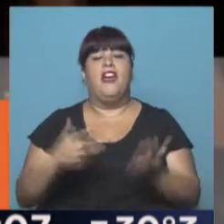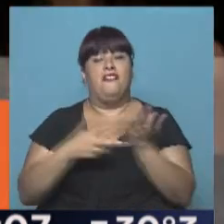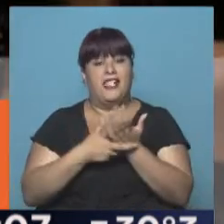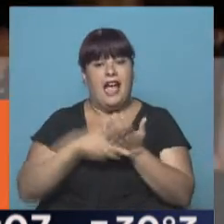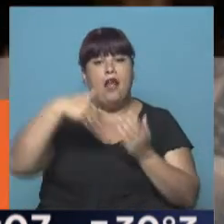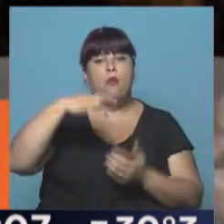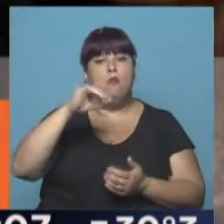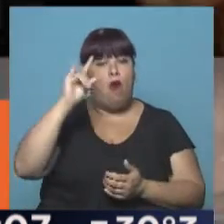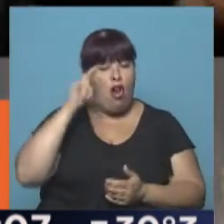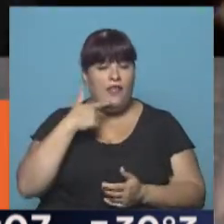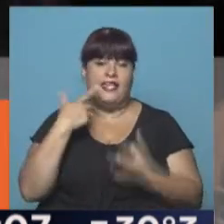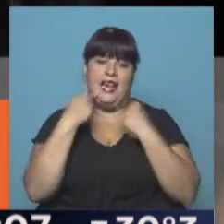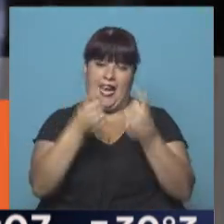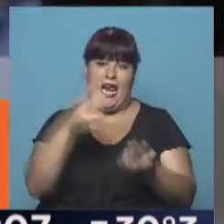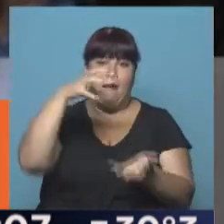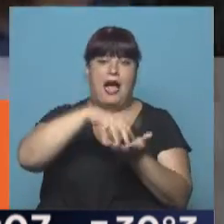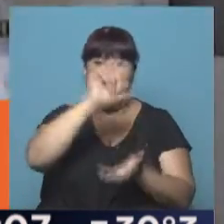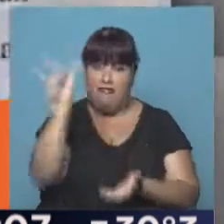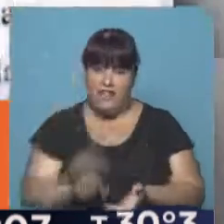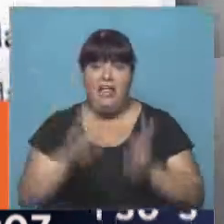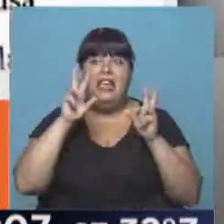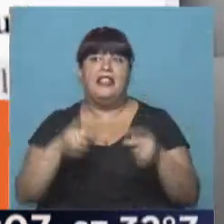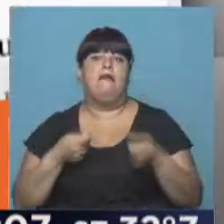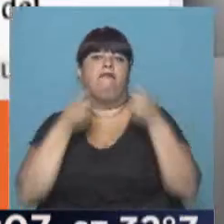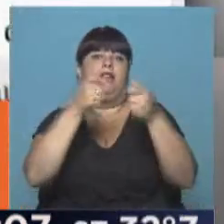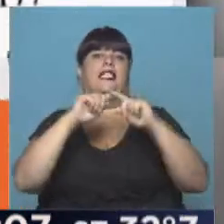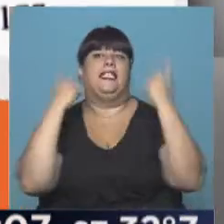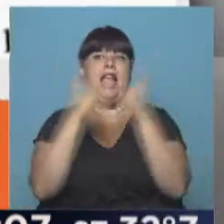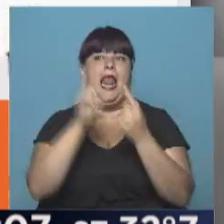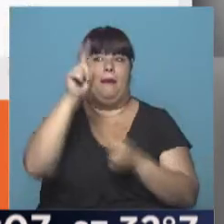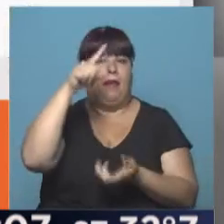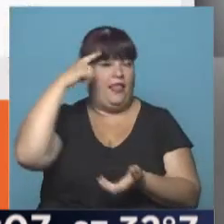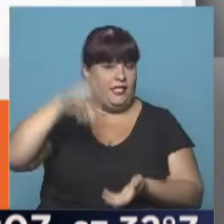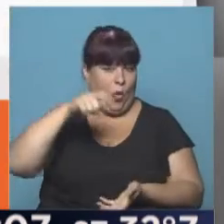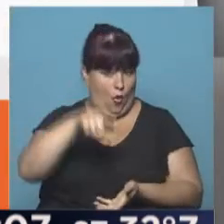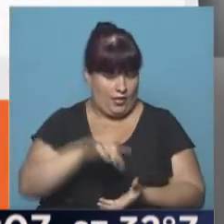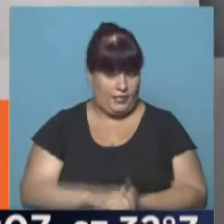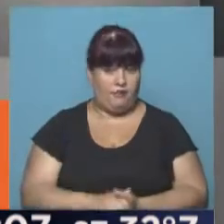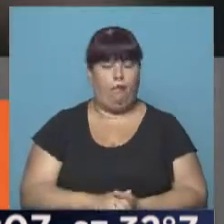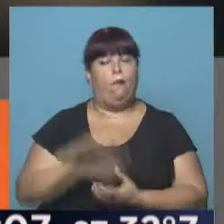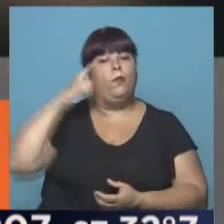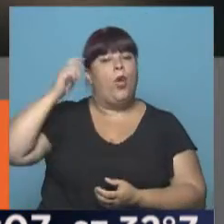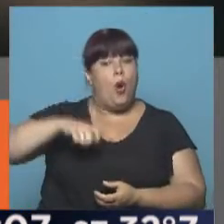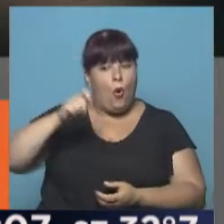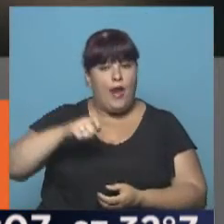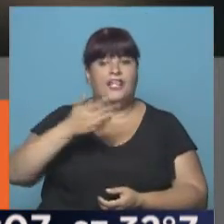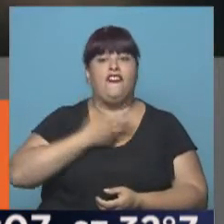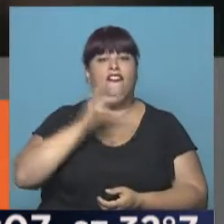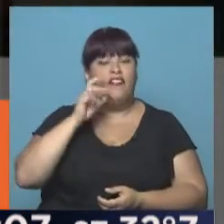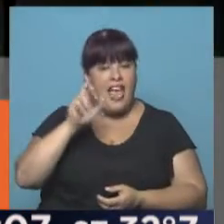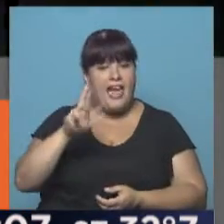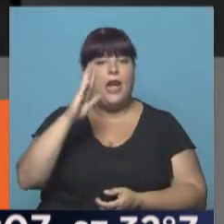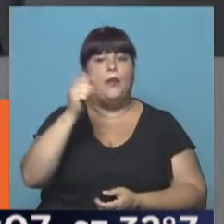Germán Moldes apeló ante la Cámara Federal y la causa llegó a la sala primera de ese tribunal. Los jueces Eduardo Freiler y